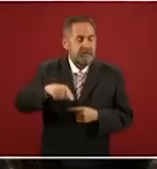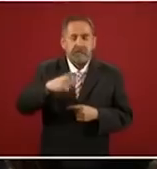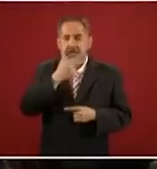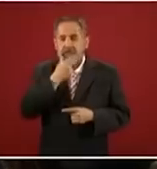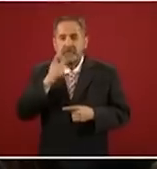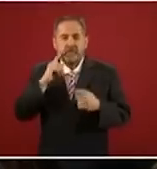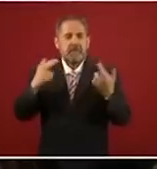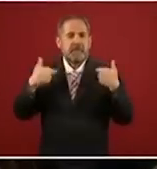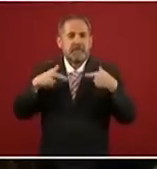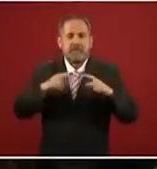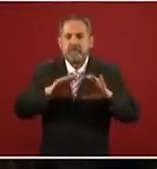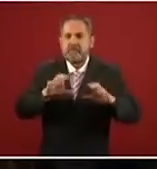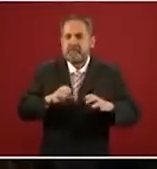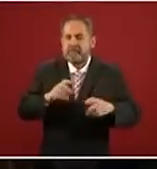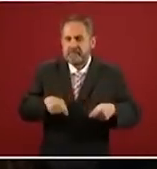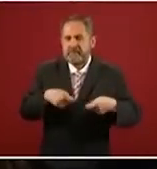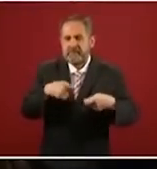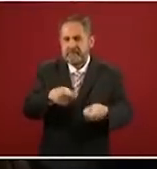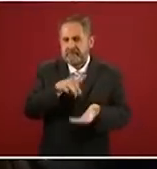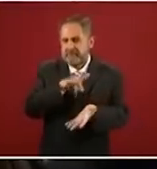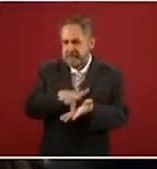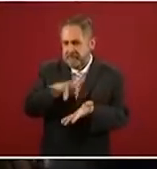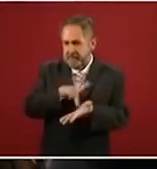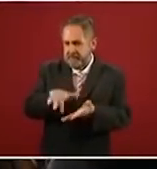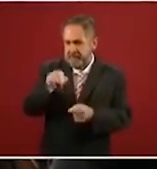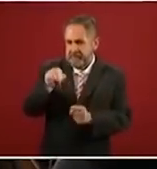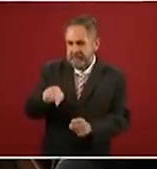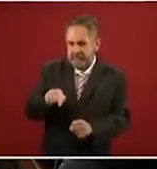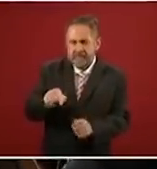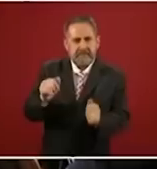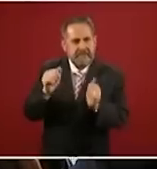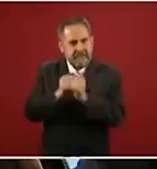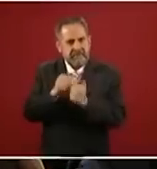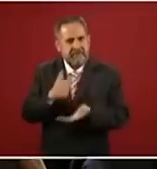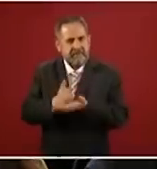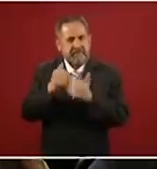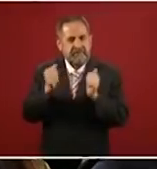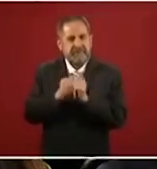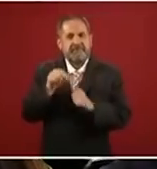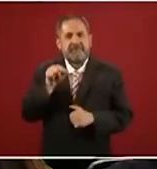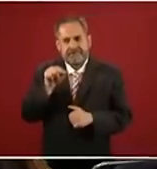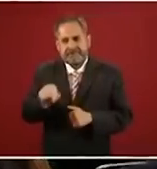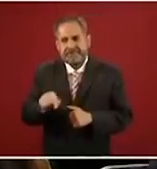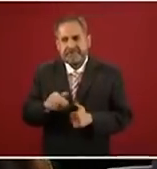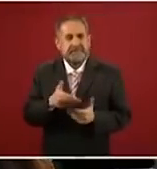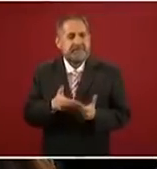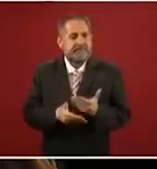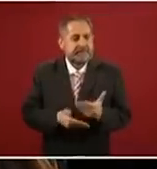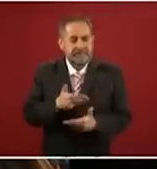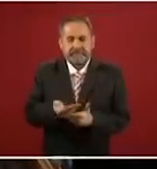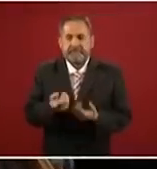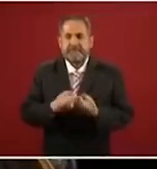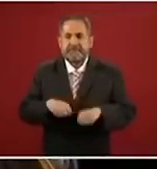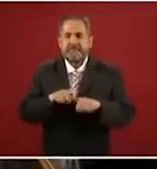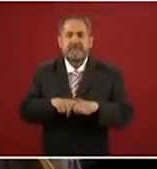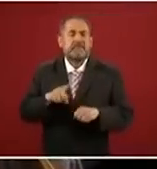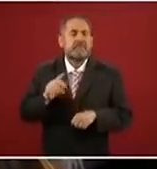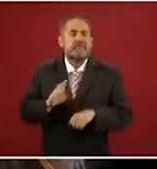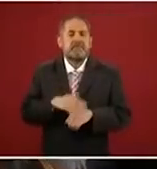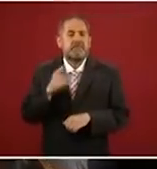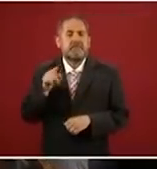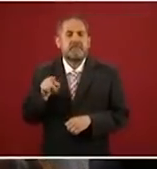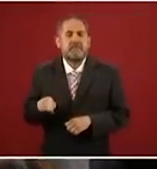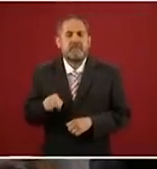tengan este apoyo y lo vamos a hacer a través de servicios sociales ya que